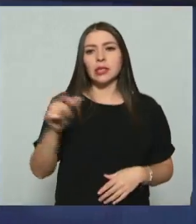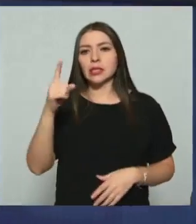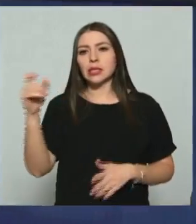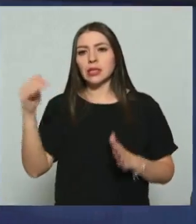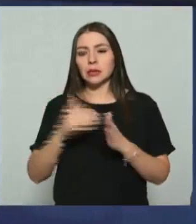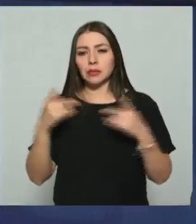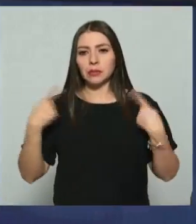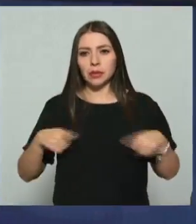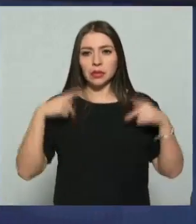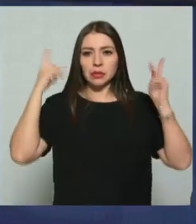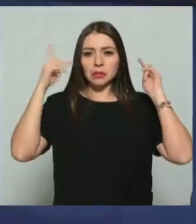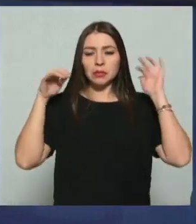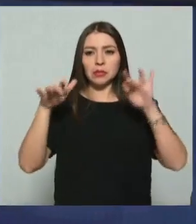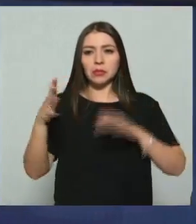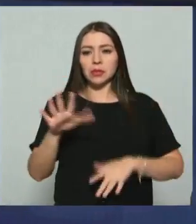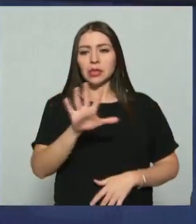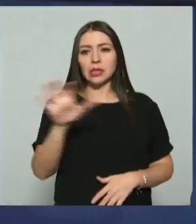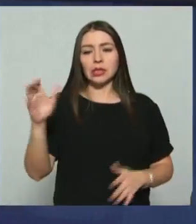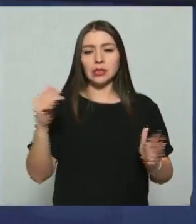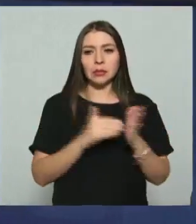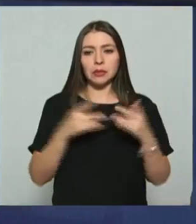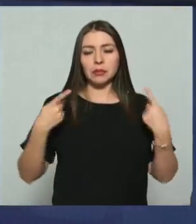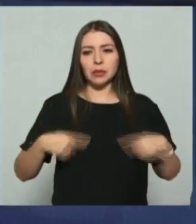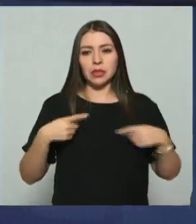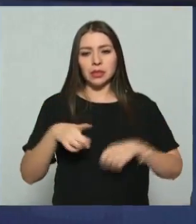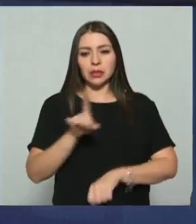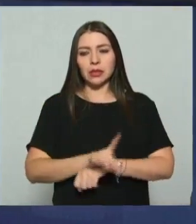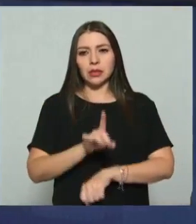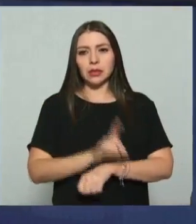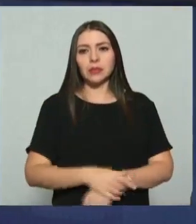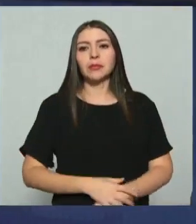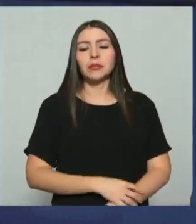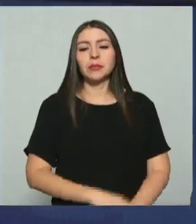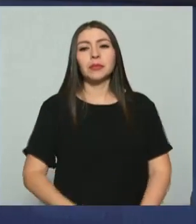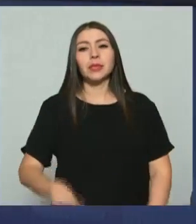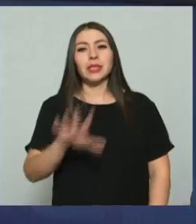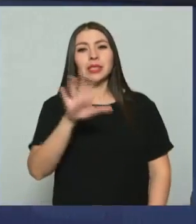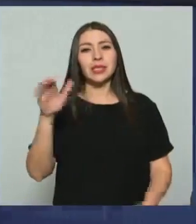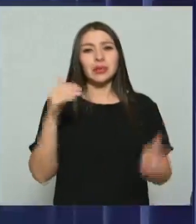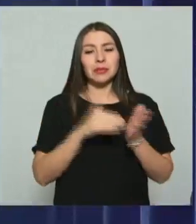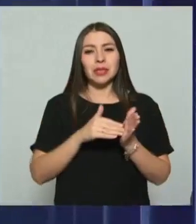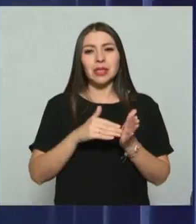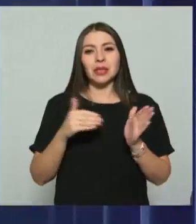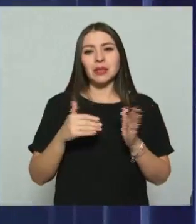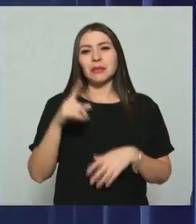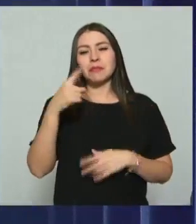y la visitan alrededor de 500,000 gentes. 500,000 de personas llega a la central de